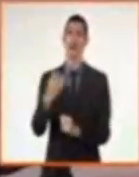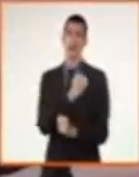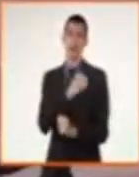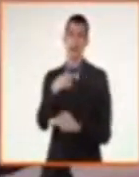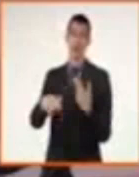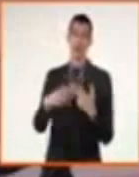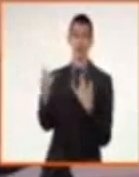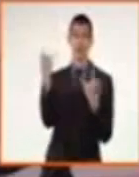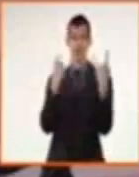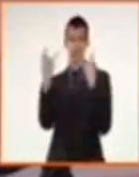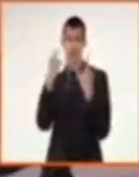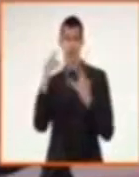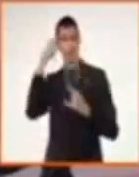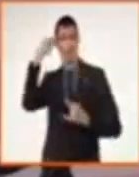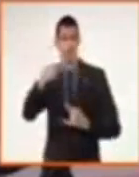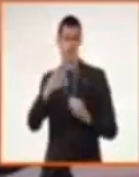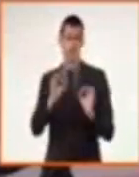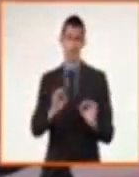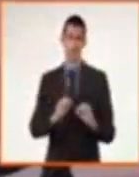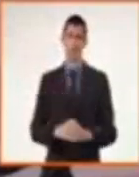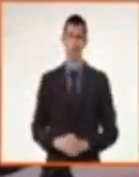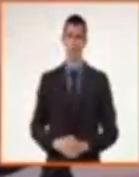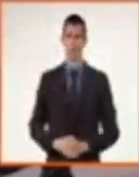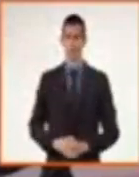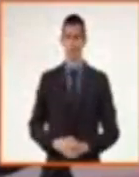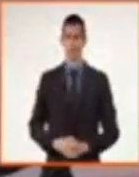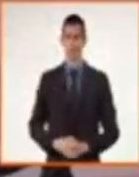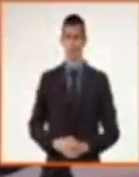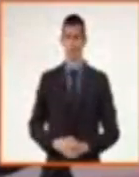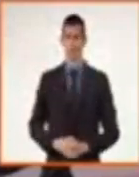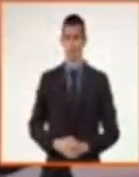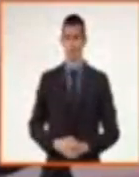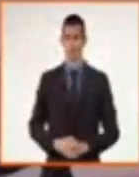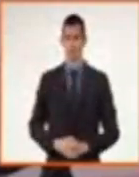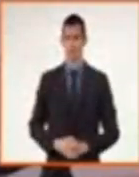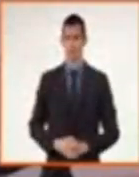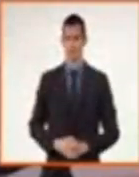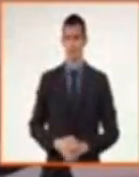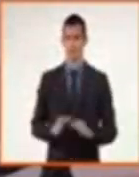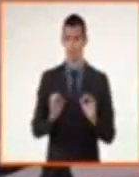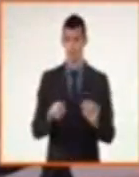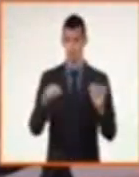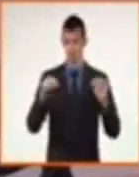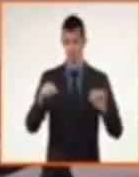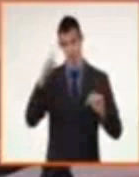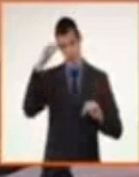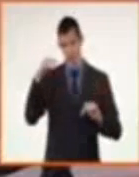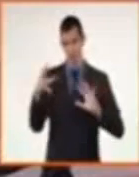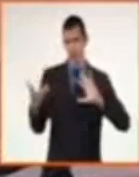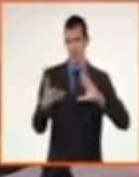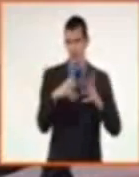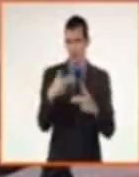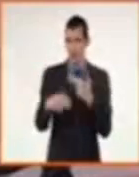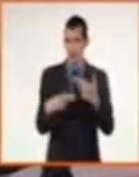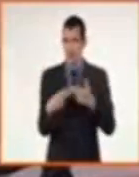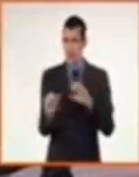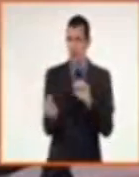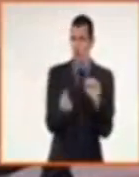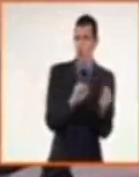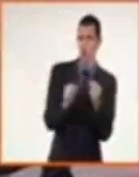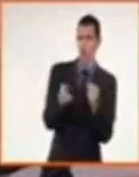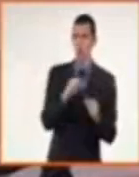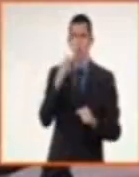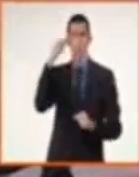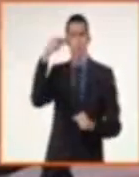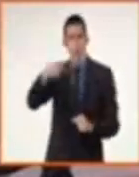contexto también esa manera de manipular este tipo de elecciones. Pero la mejor respuesta la daba también hoy el presidente en uno de sus